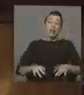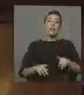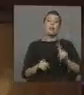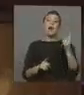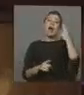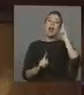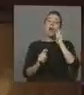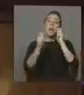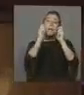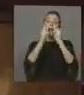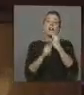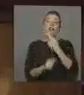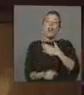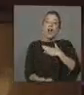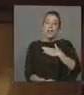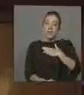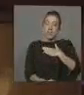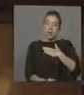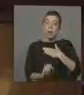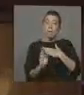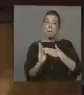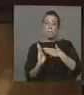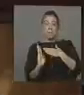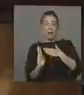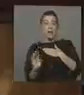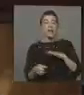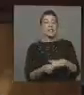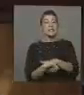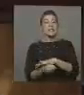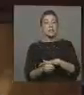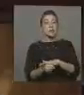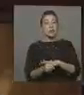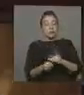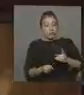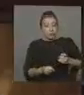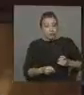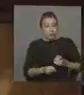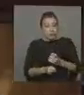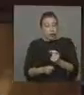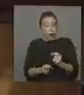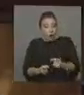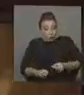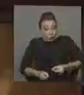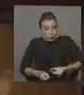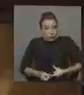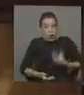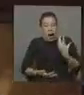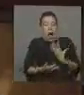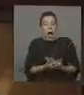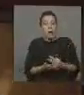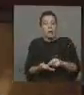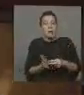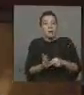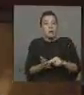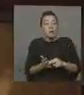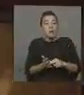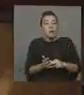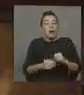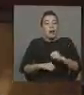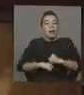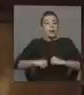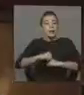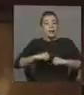su vida. B, en la situación de que el embrión o feto padezca una alteración